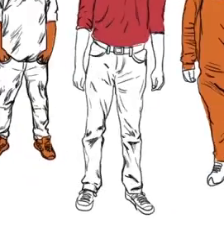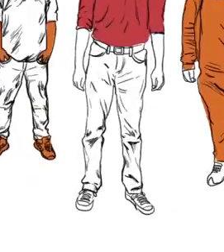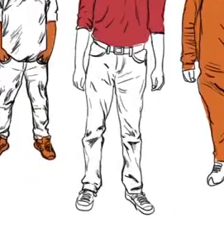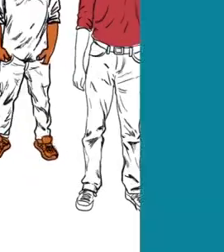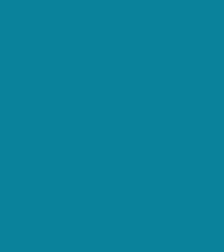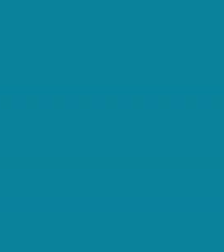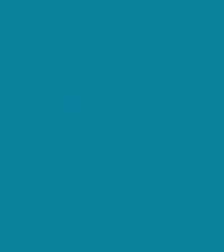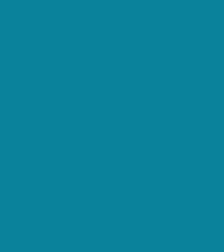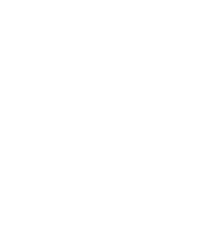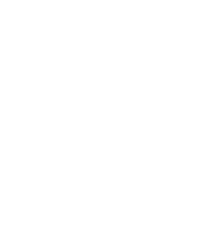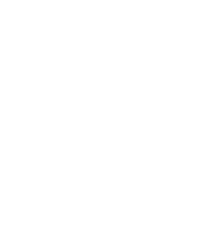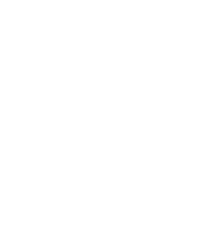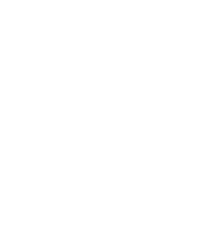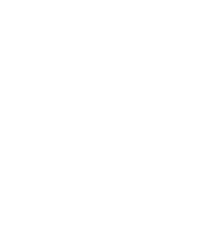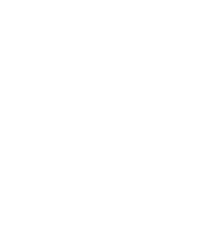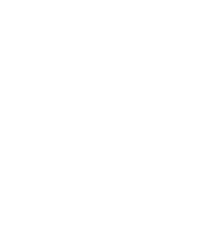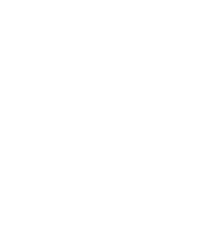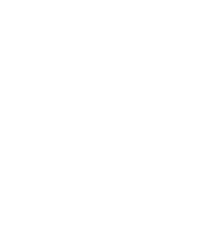rodaje.